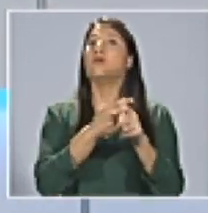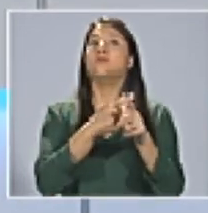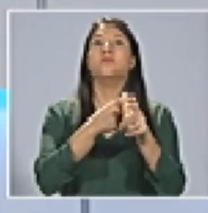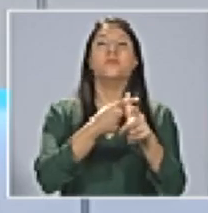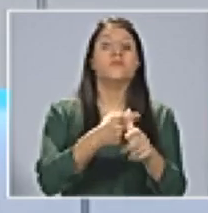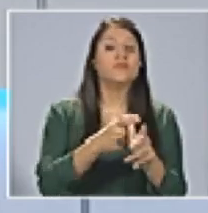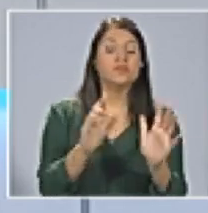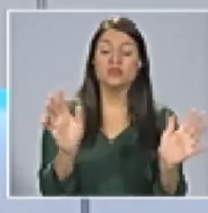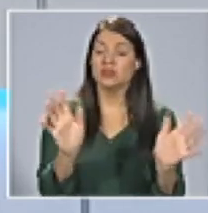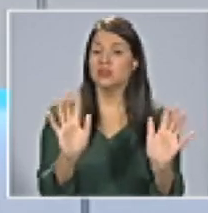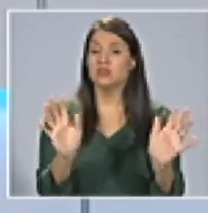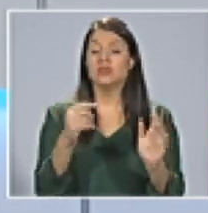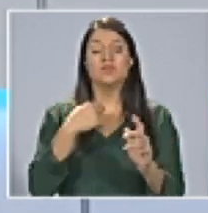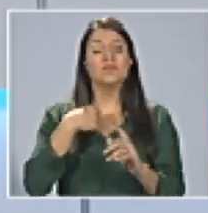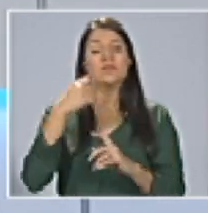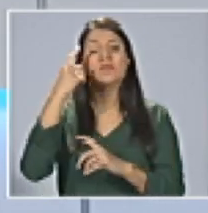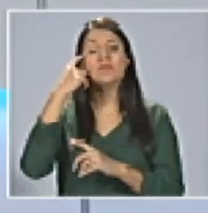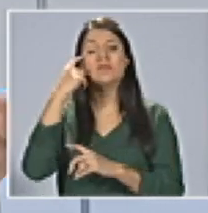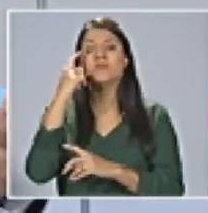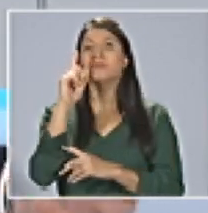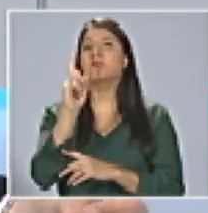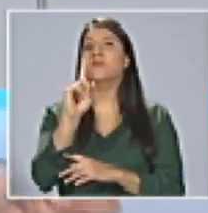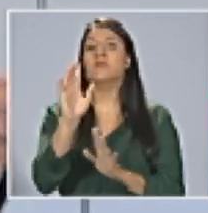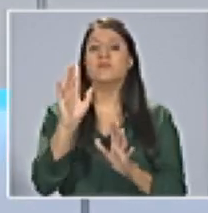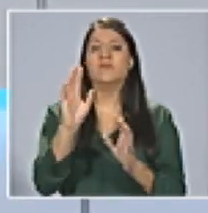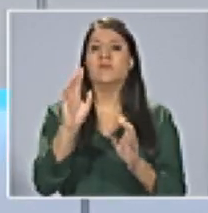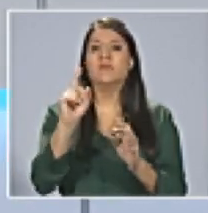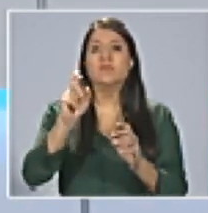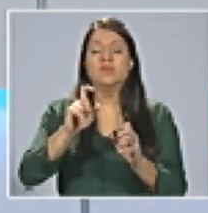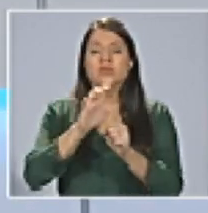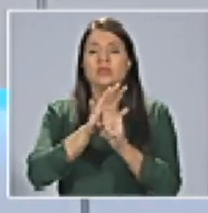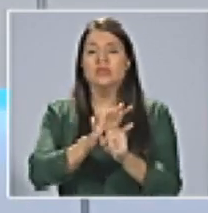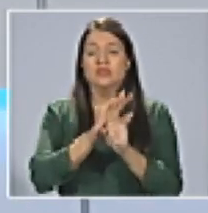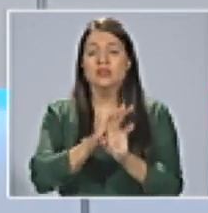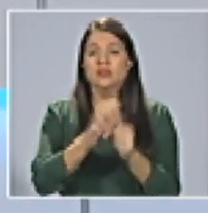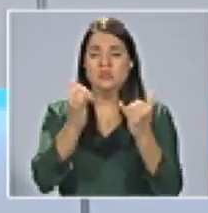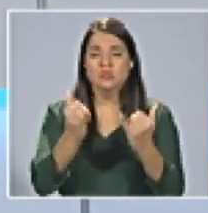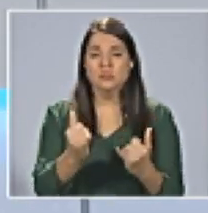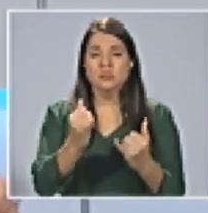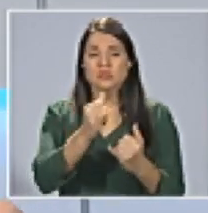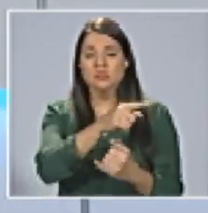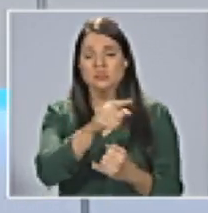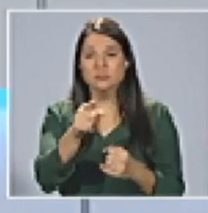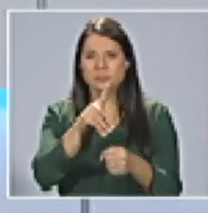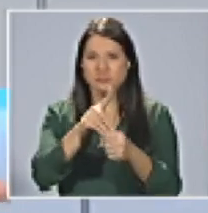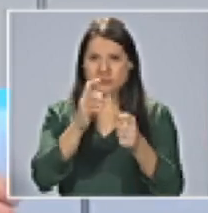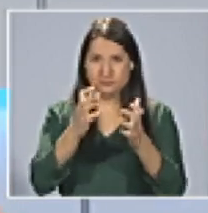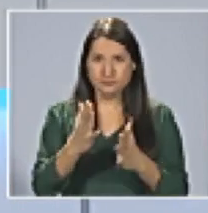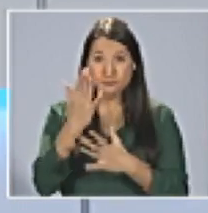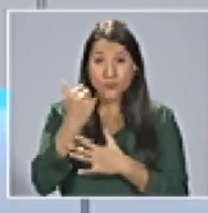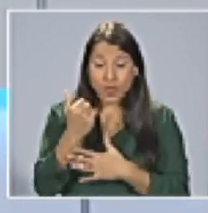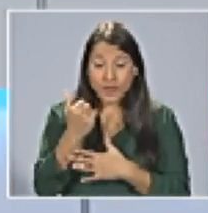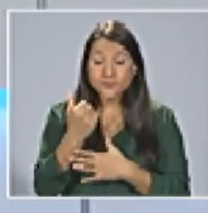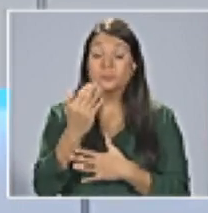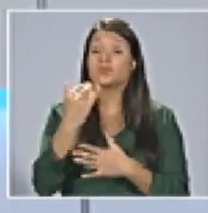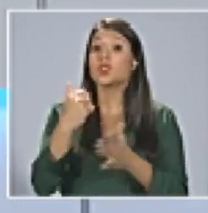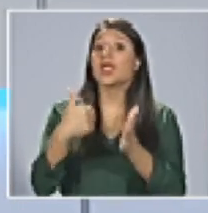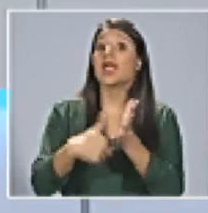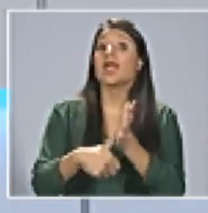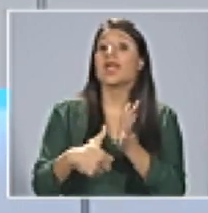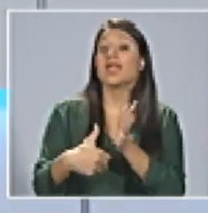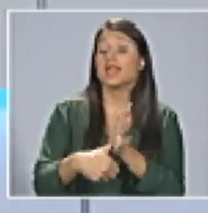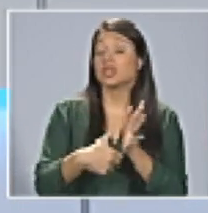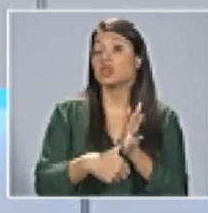es conveniente meterle presión temporal a los diputados, porque son elecciones que tienen que